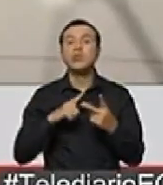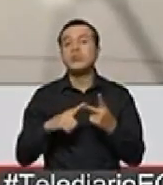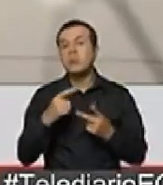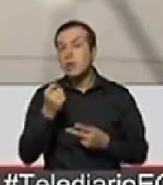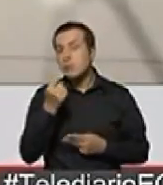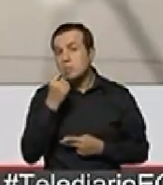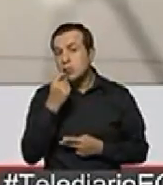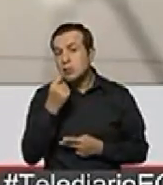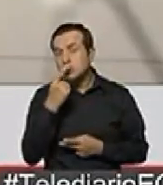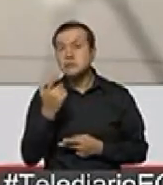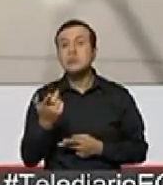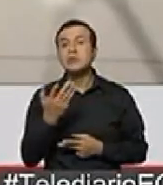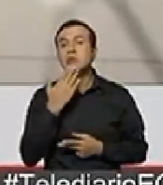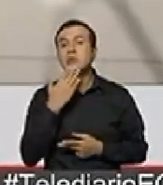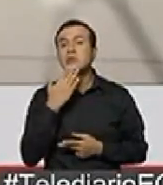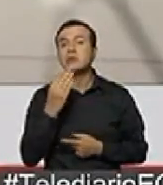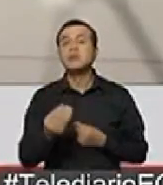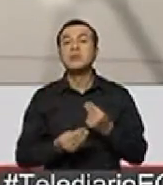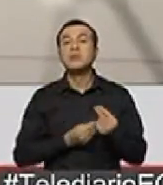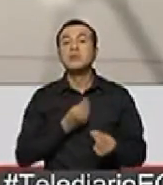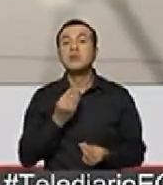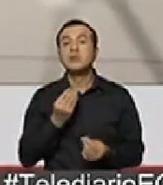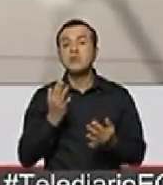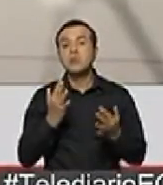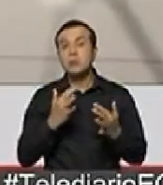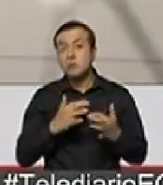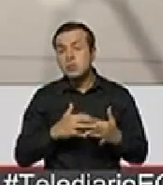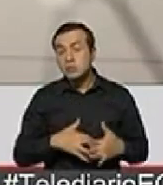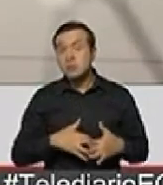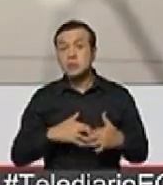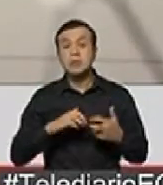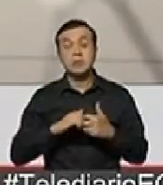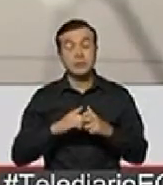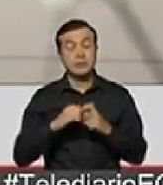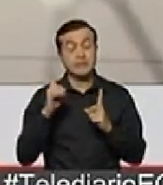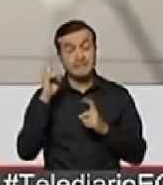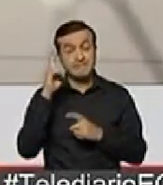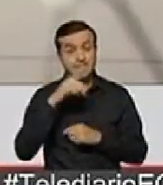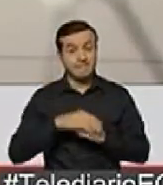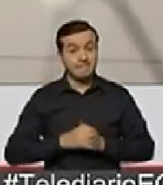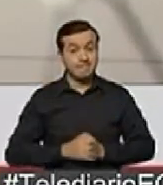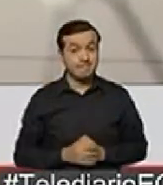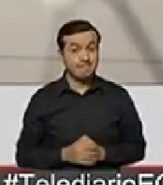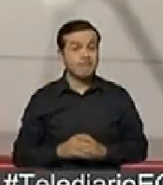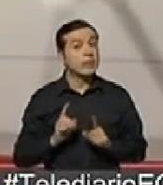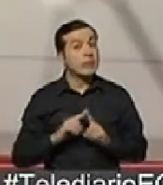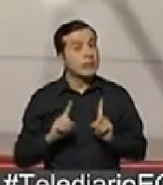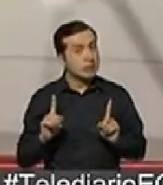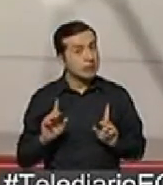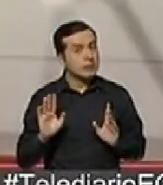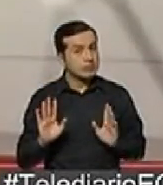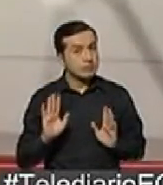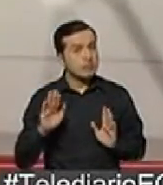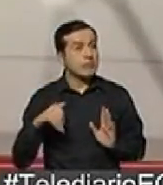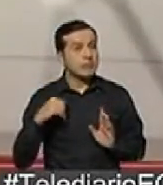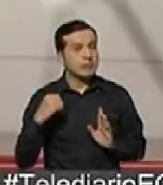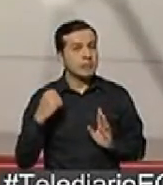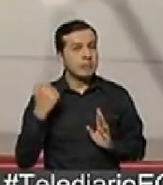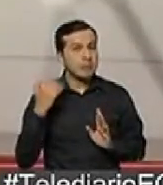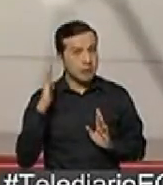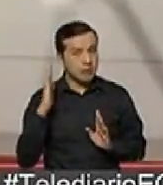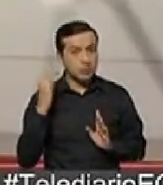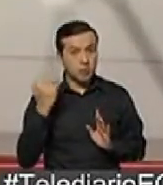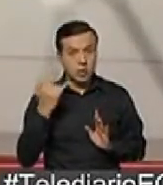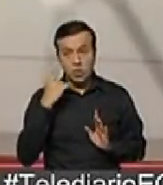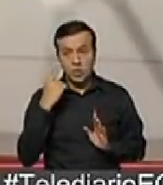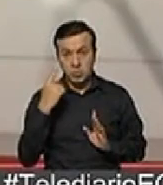medicinas, atraviesa una crisis como muchas otras cosas. Pero además de eso, hay